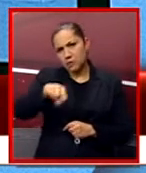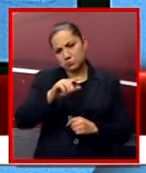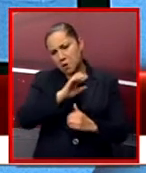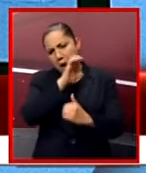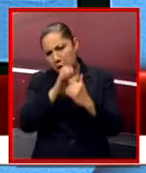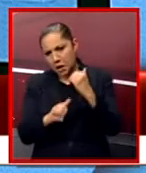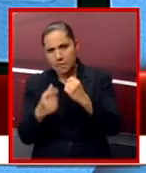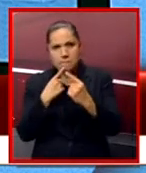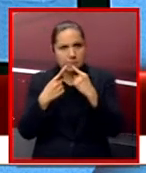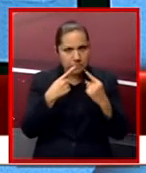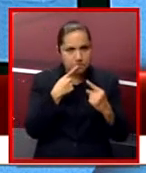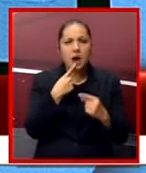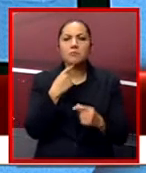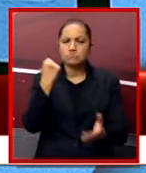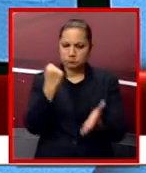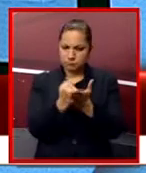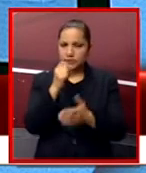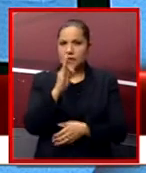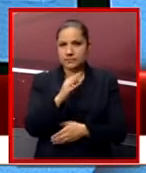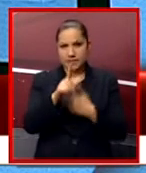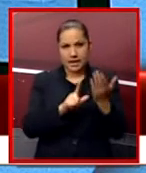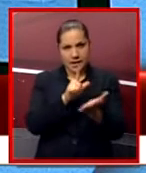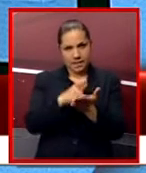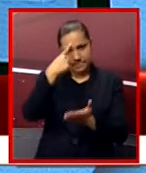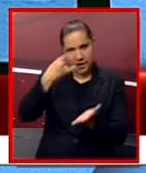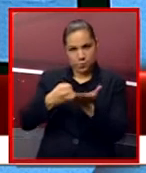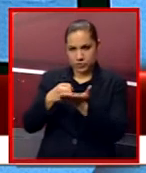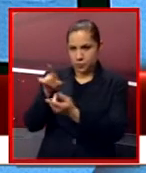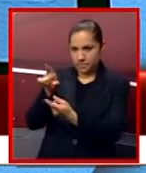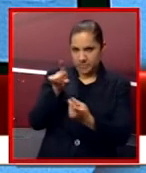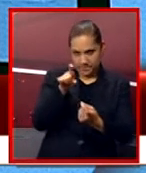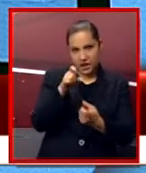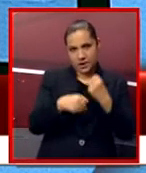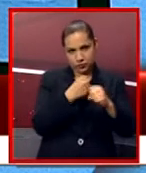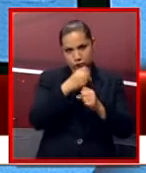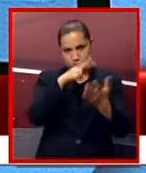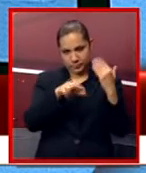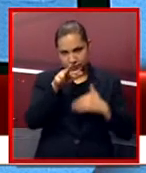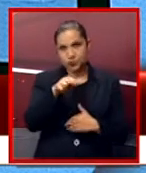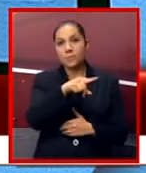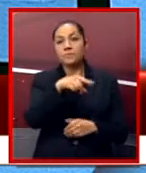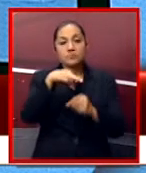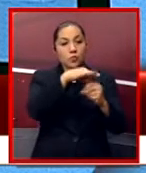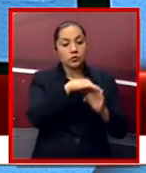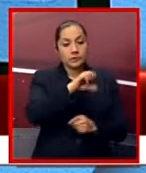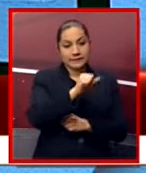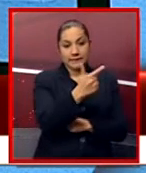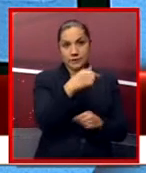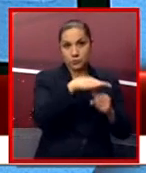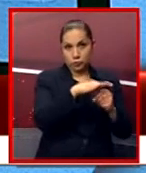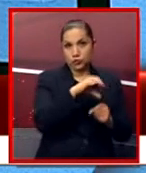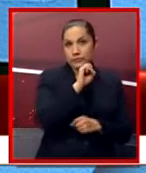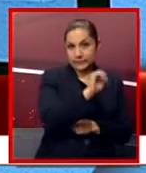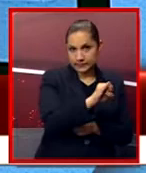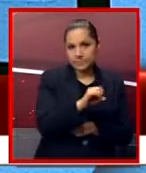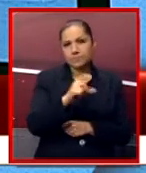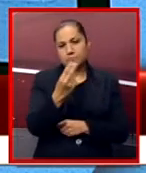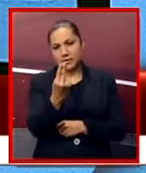de la Ley de Ingresos para el 2018. La votación en lo particular registró 67 votos a favor y 25 en contra.